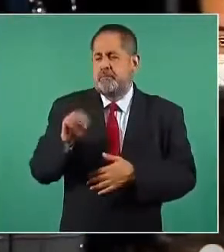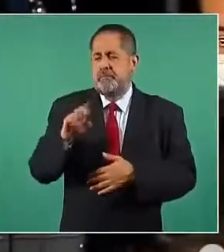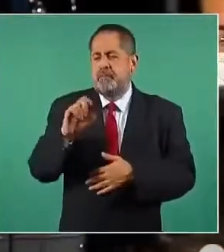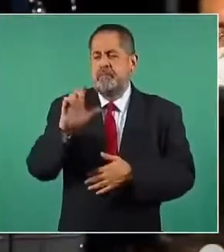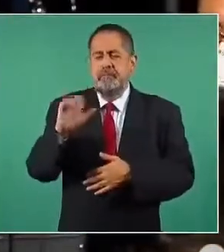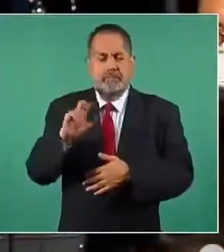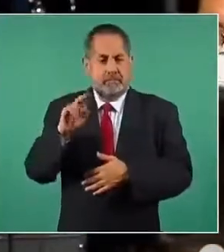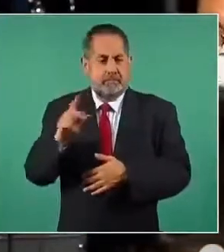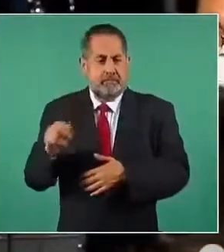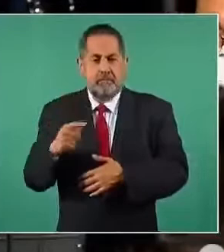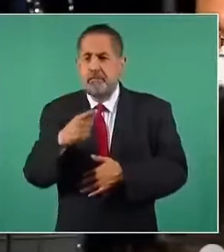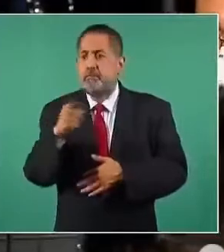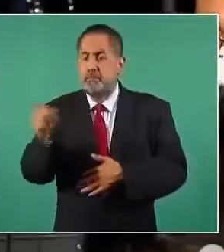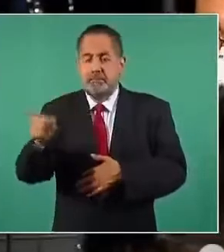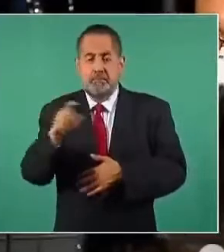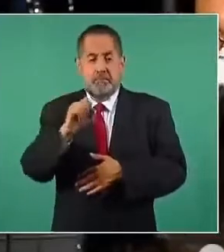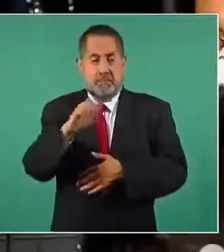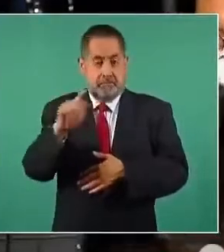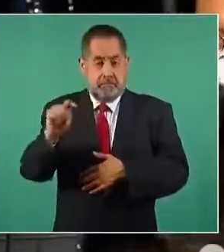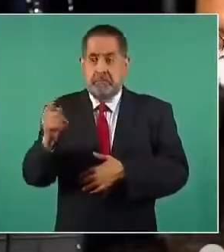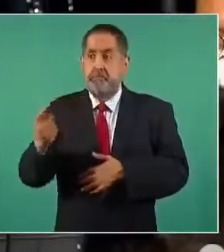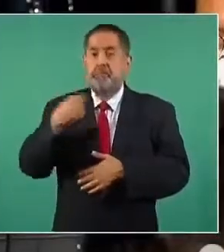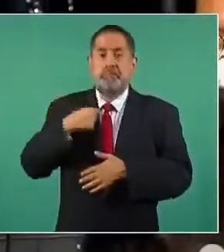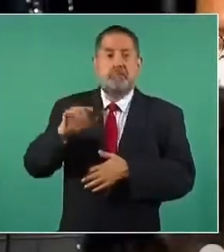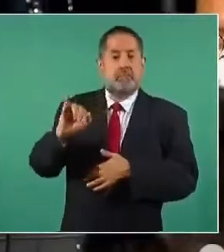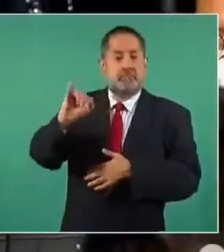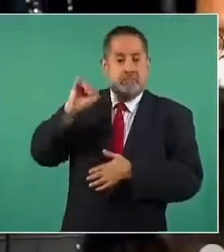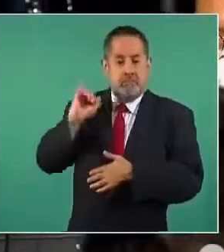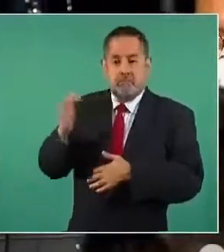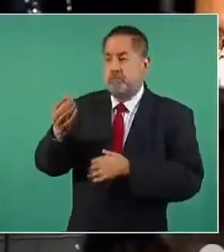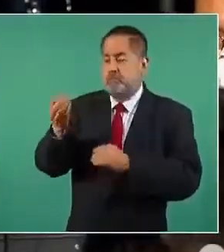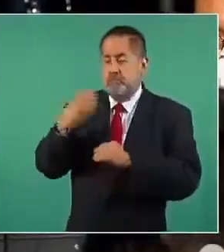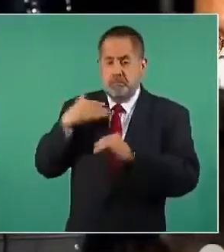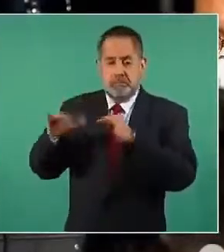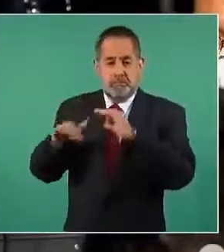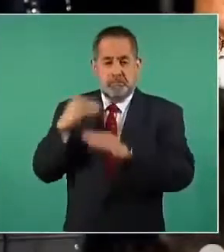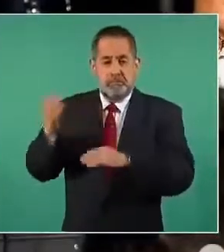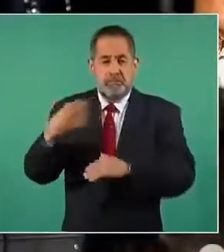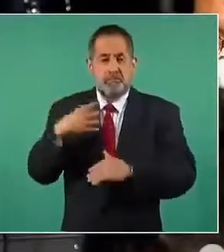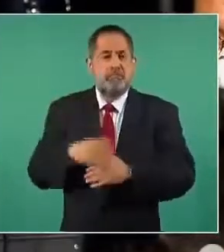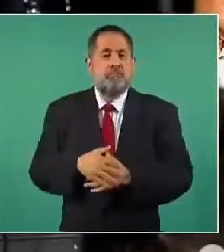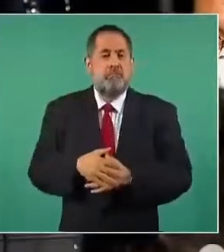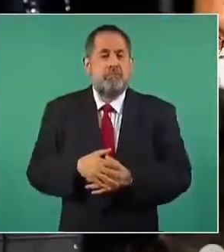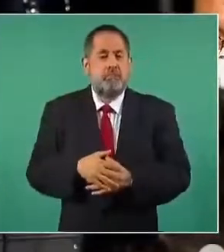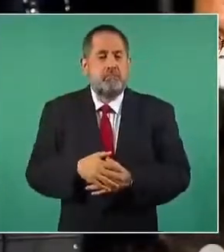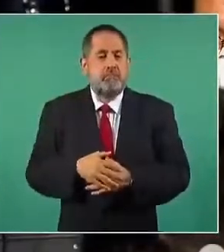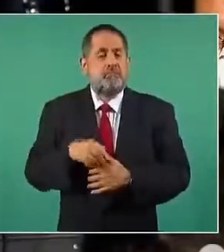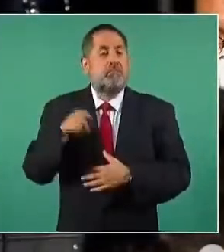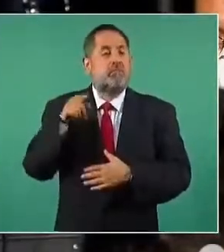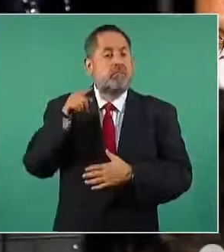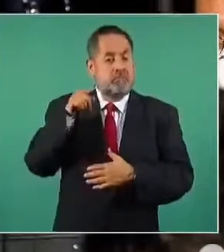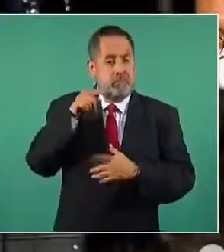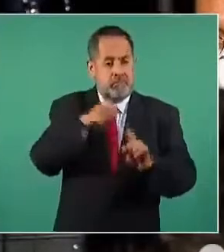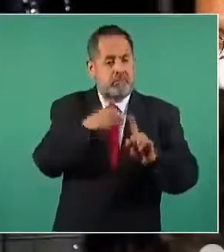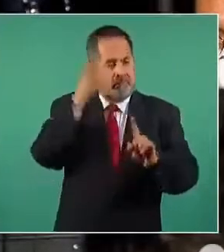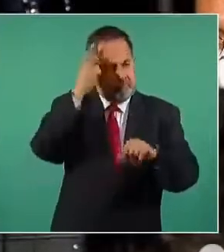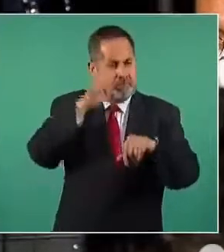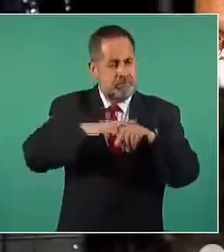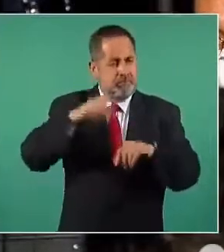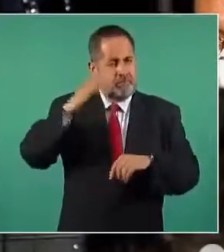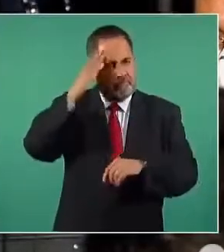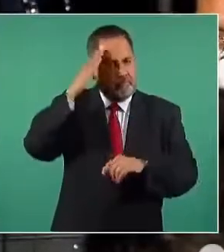la respuesta de la SCT el jueves pasado, que me enviaron por correo electrónico, fue que actuó como patrón este director